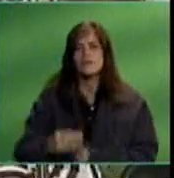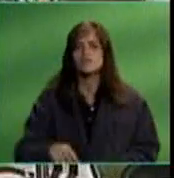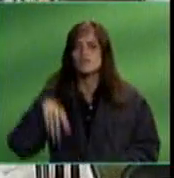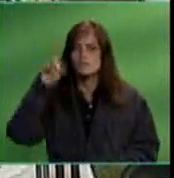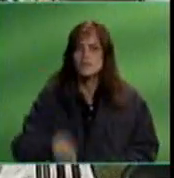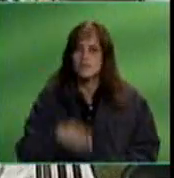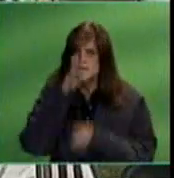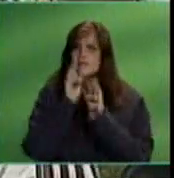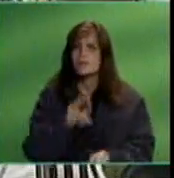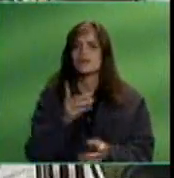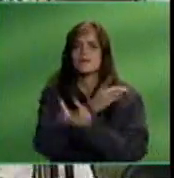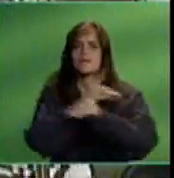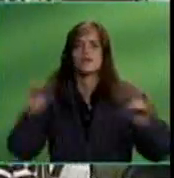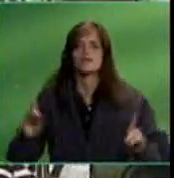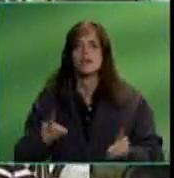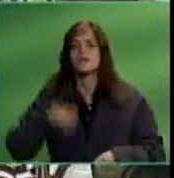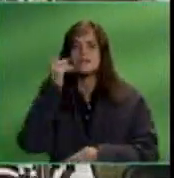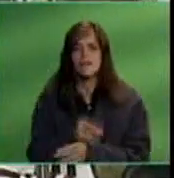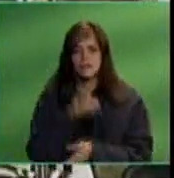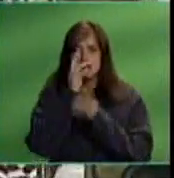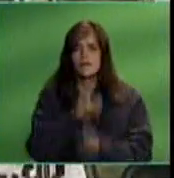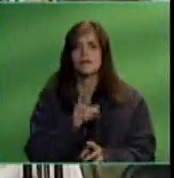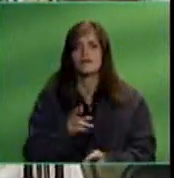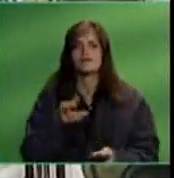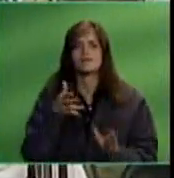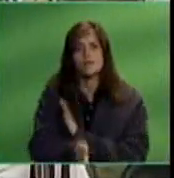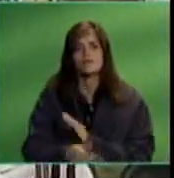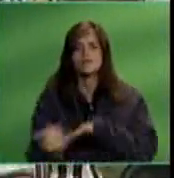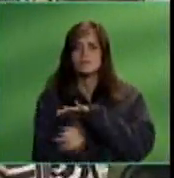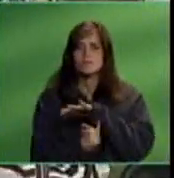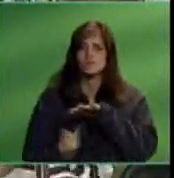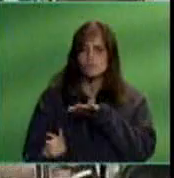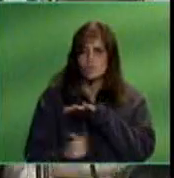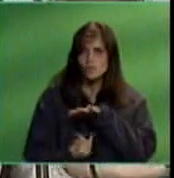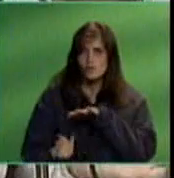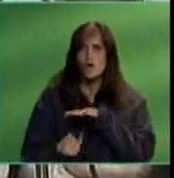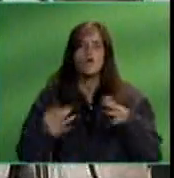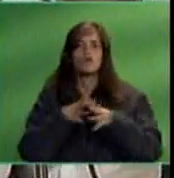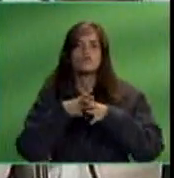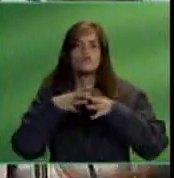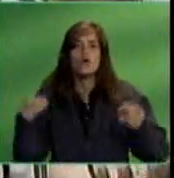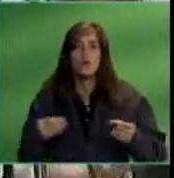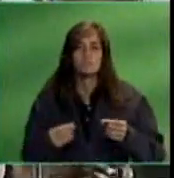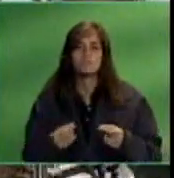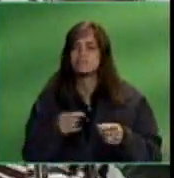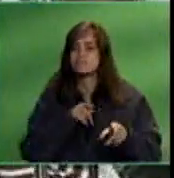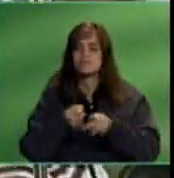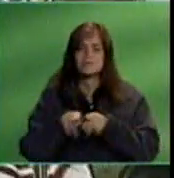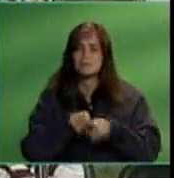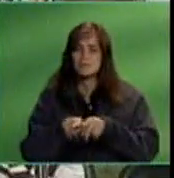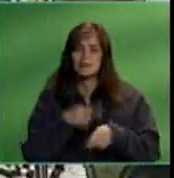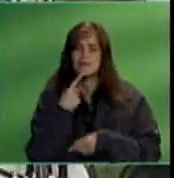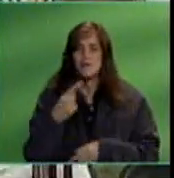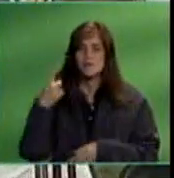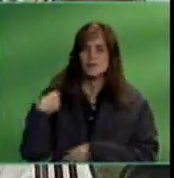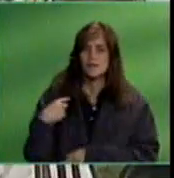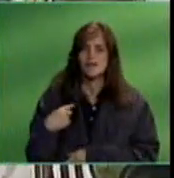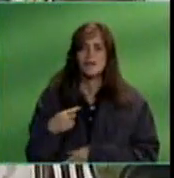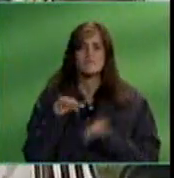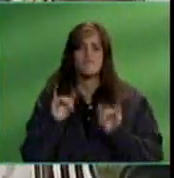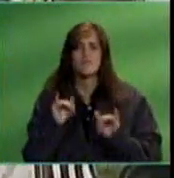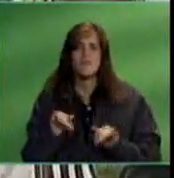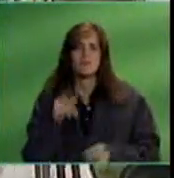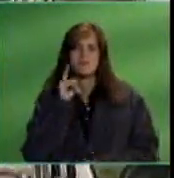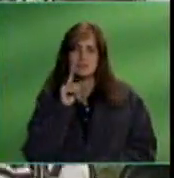aprender a respetar la democracia tiene que aprender a respetar las instituciones todas esas barbaridades que usted dijo ayer se caen por su propio